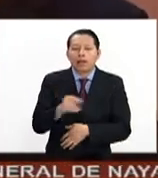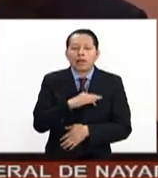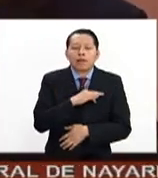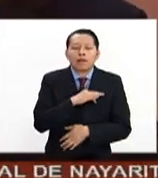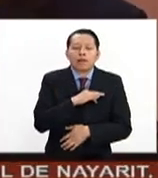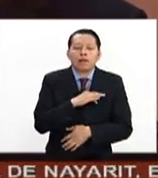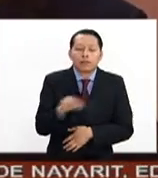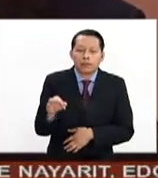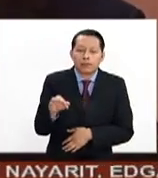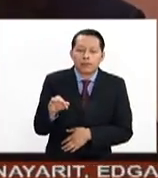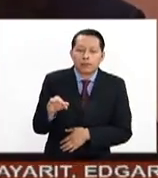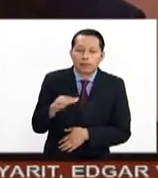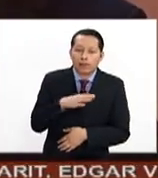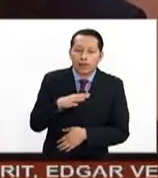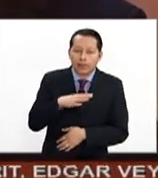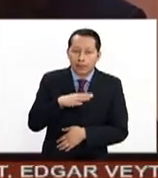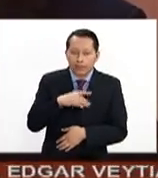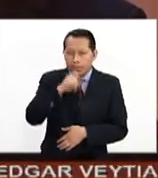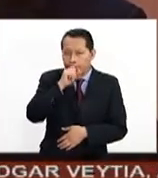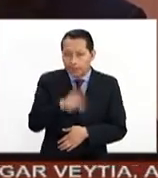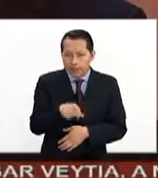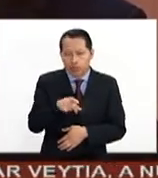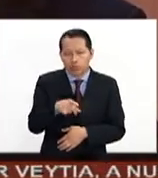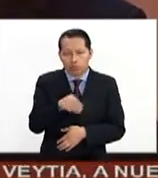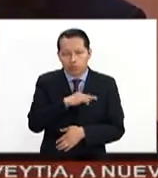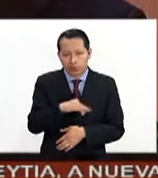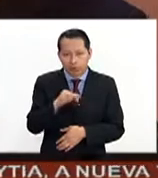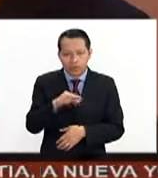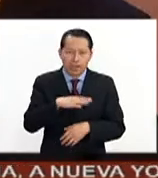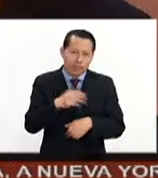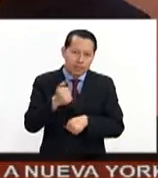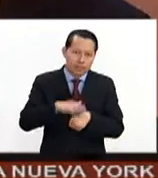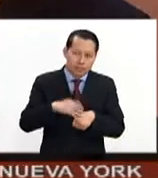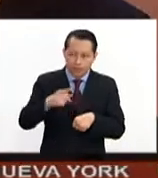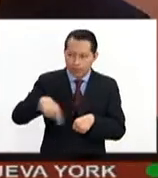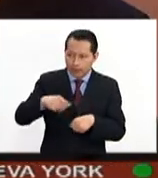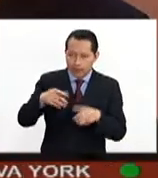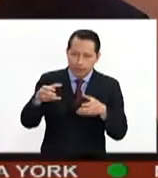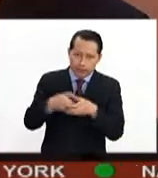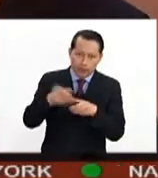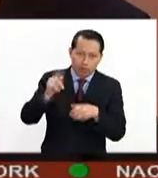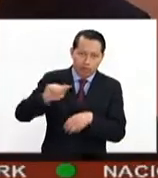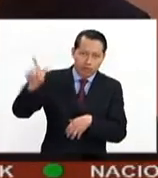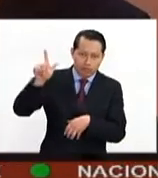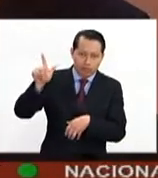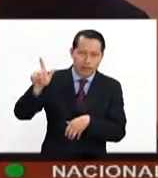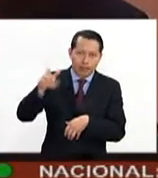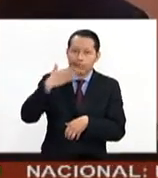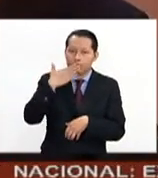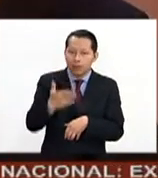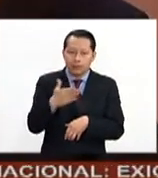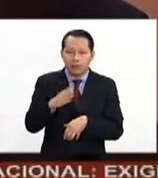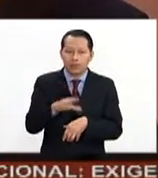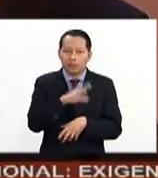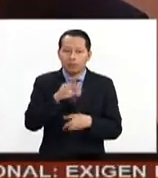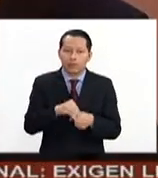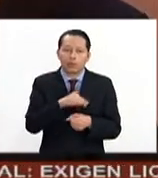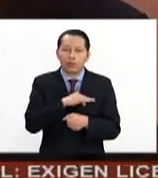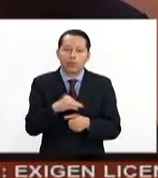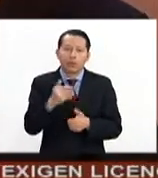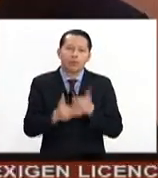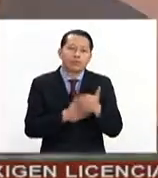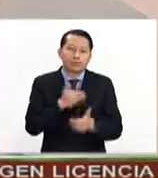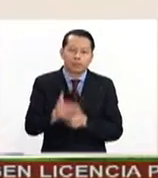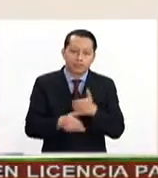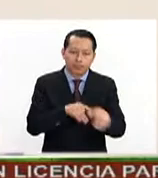esté a buen recaudo con administradoras y administradores profesionales con esa mística de servicio y